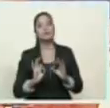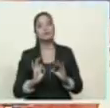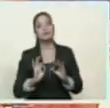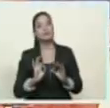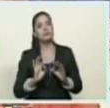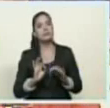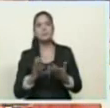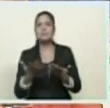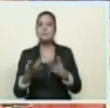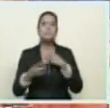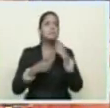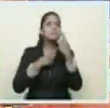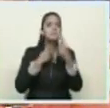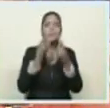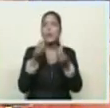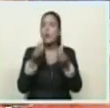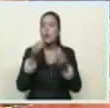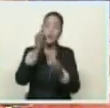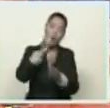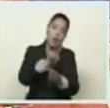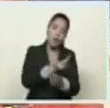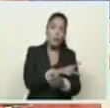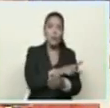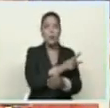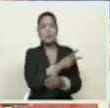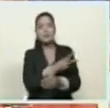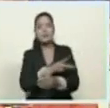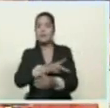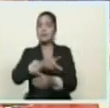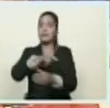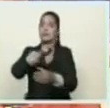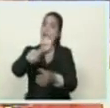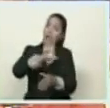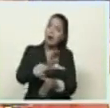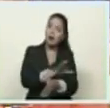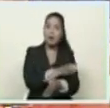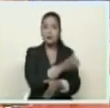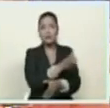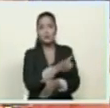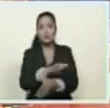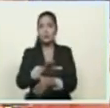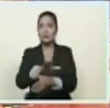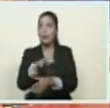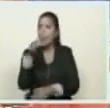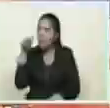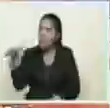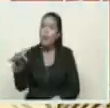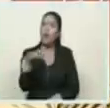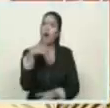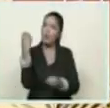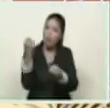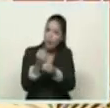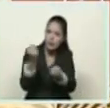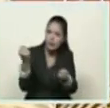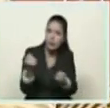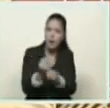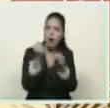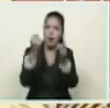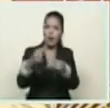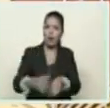que se expresan a través de la poesía del canto un pueblo noble trabajador